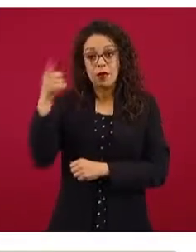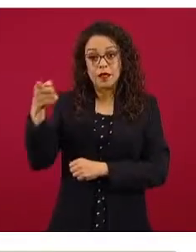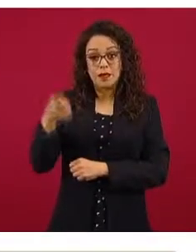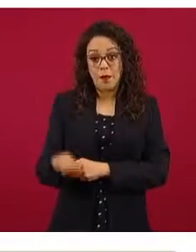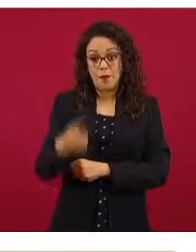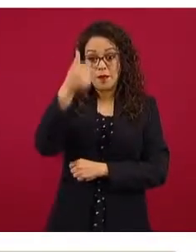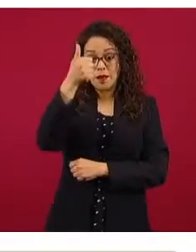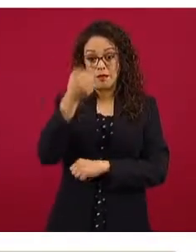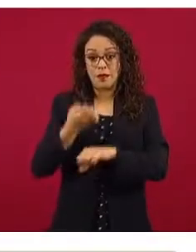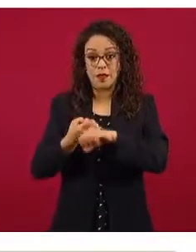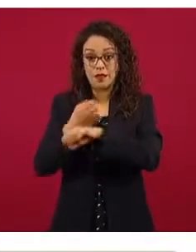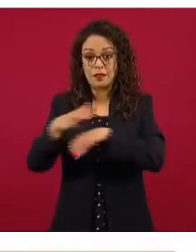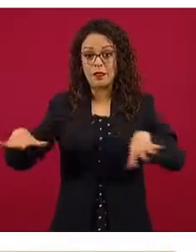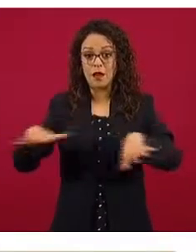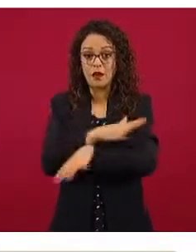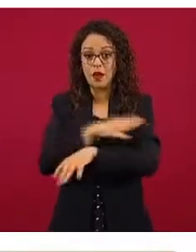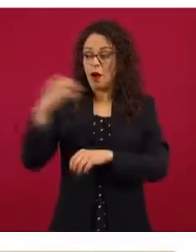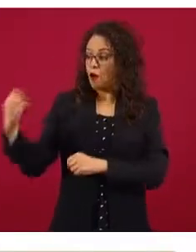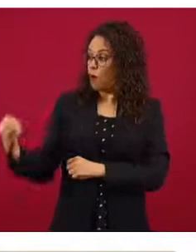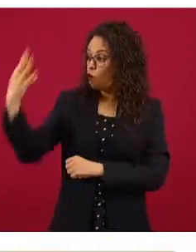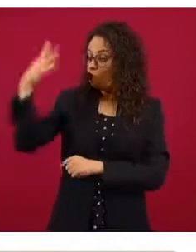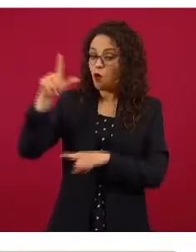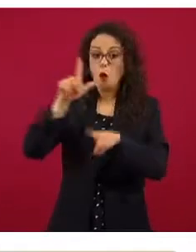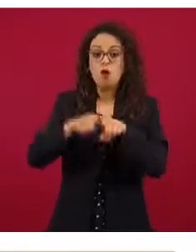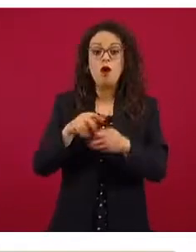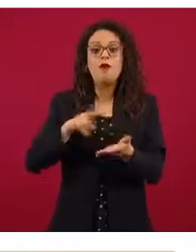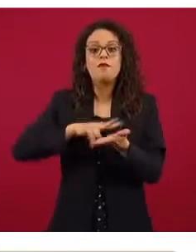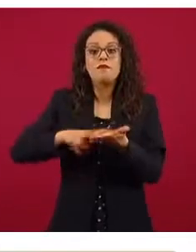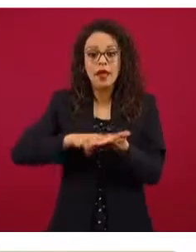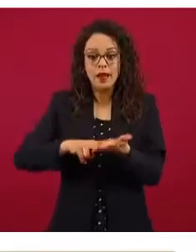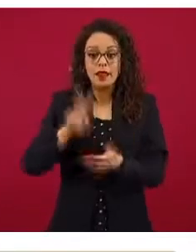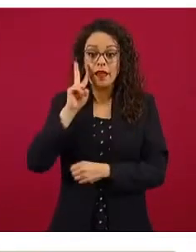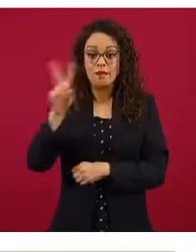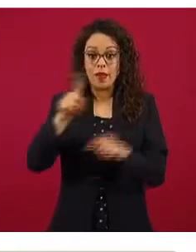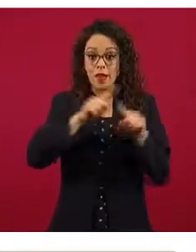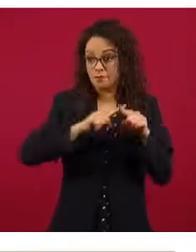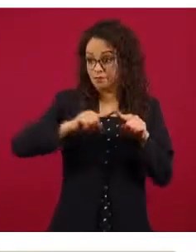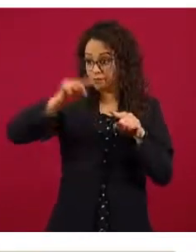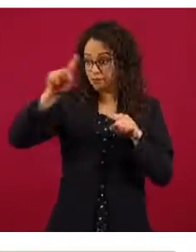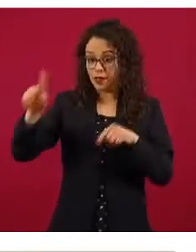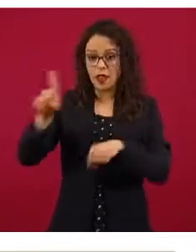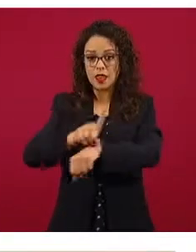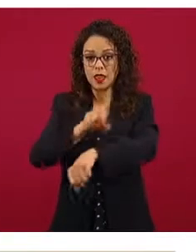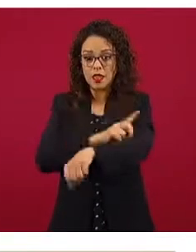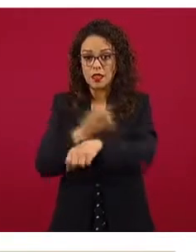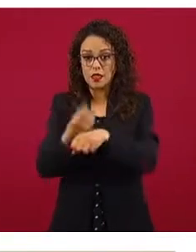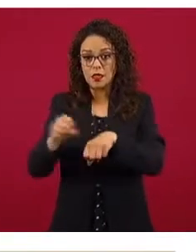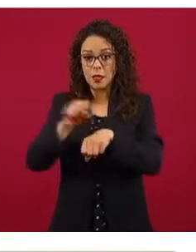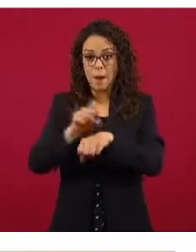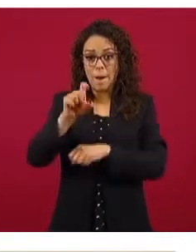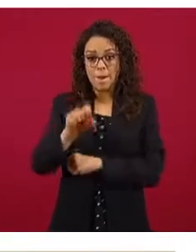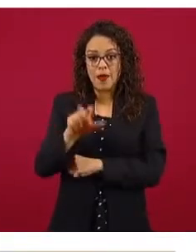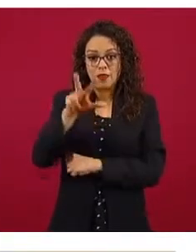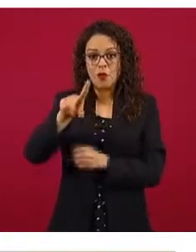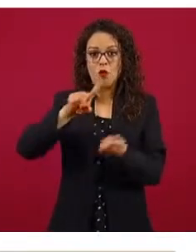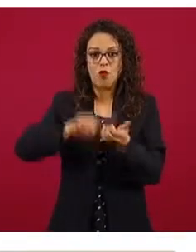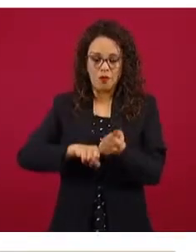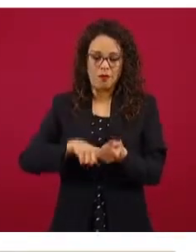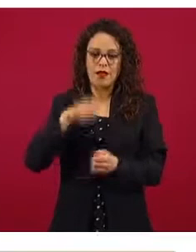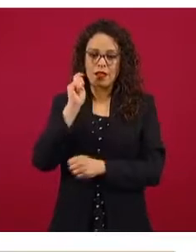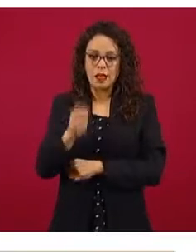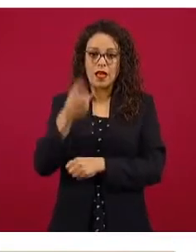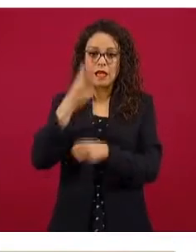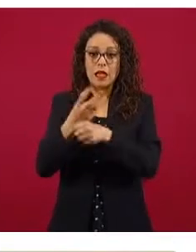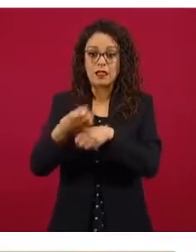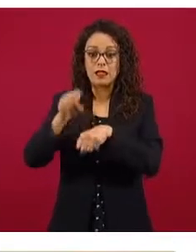color verde de su semáforo de riesgo COVID porque, como se ve en la curva, tuvo desde la semana 28, la tercera semana de julio, una reducción